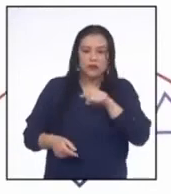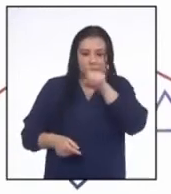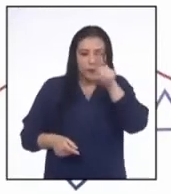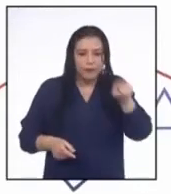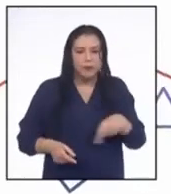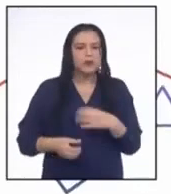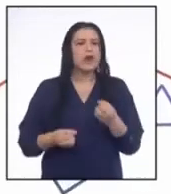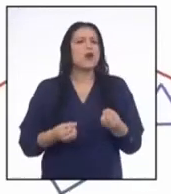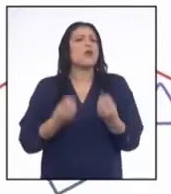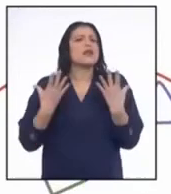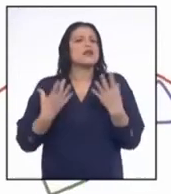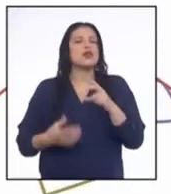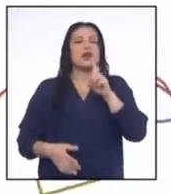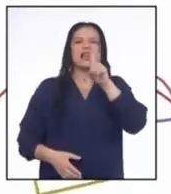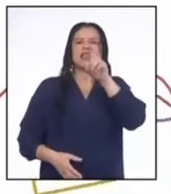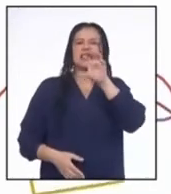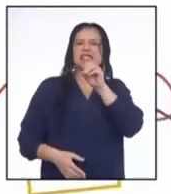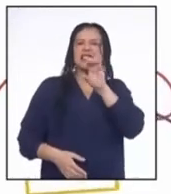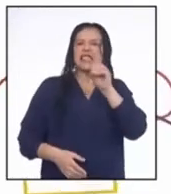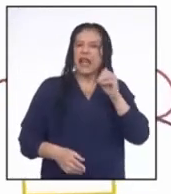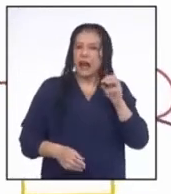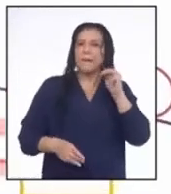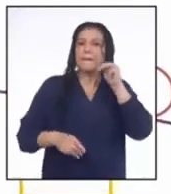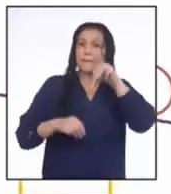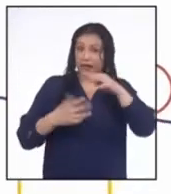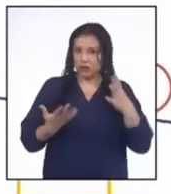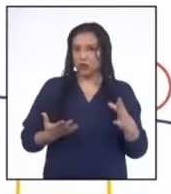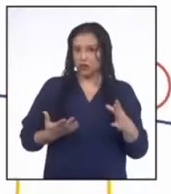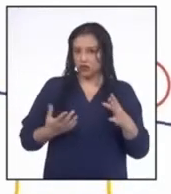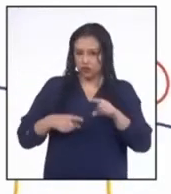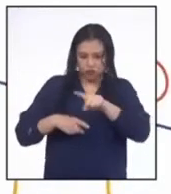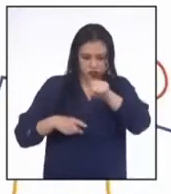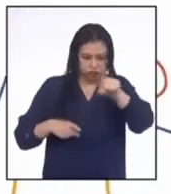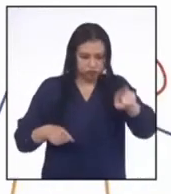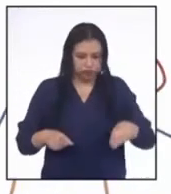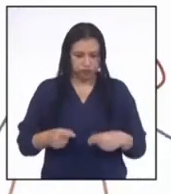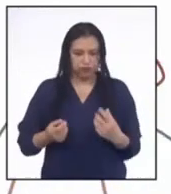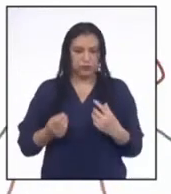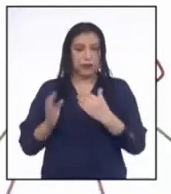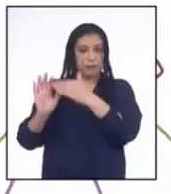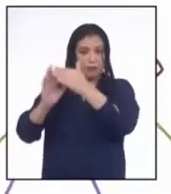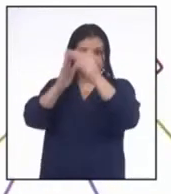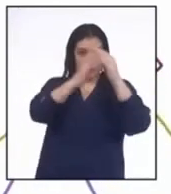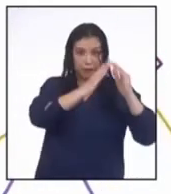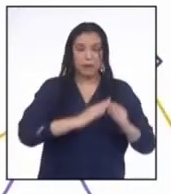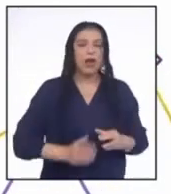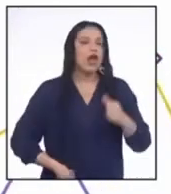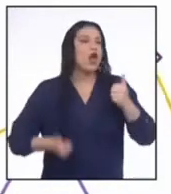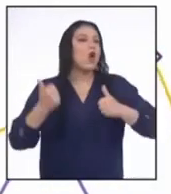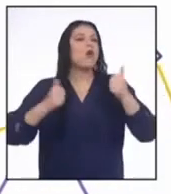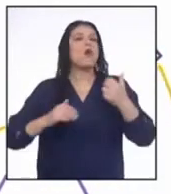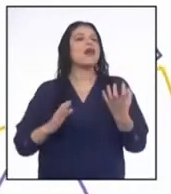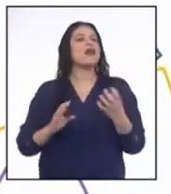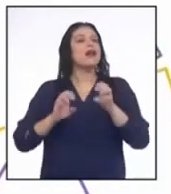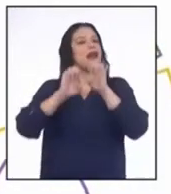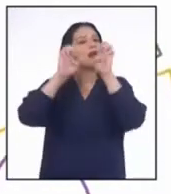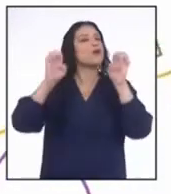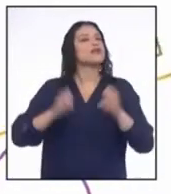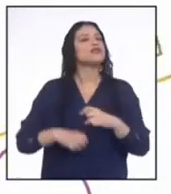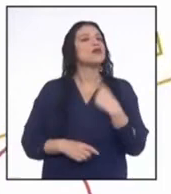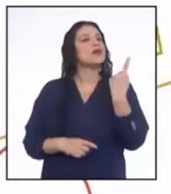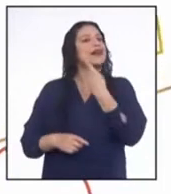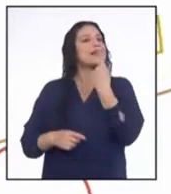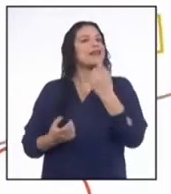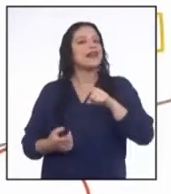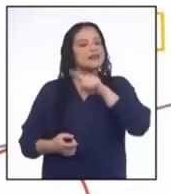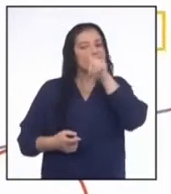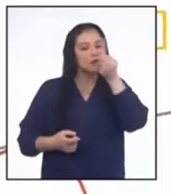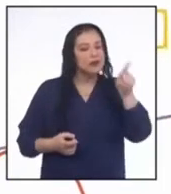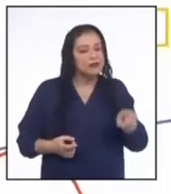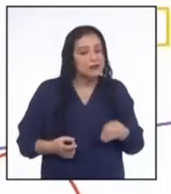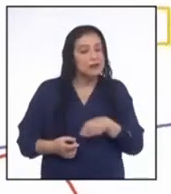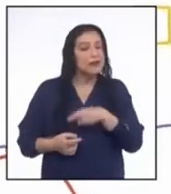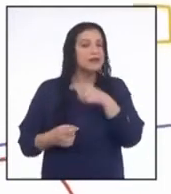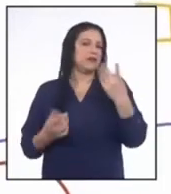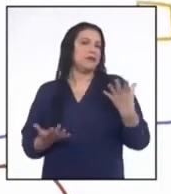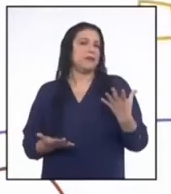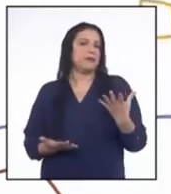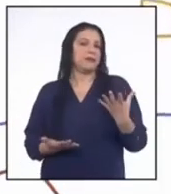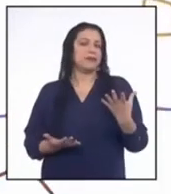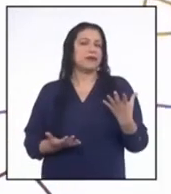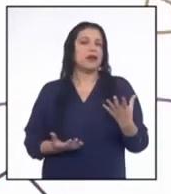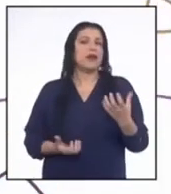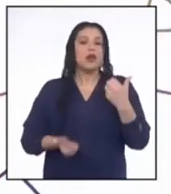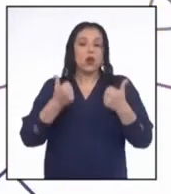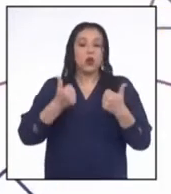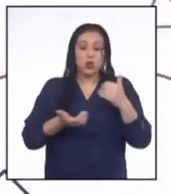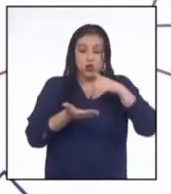de acción de 100 metros a la redonda. ¿Cuál será la ecuación general de la circunferencia que rodea la zona circular,